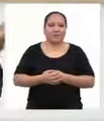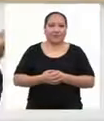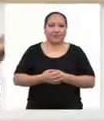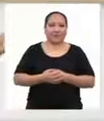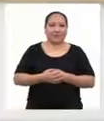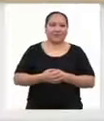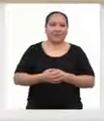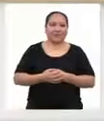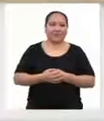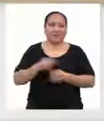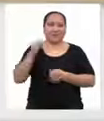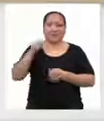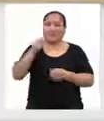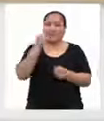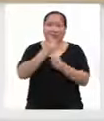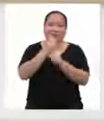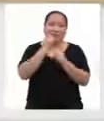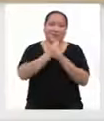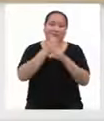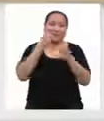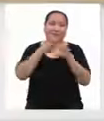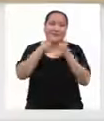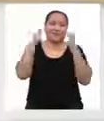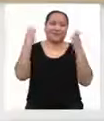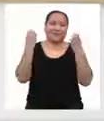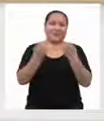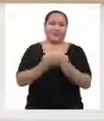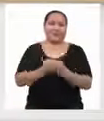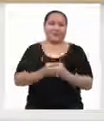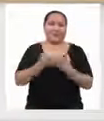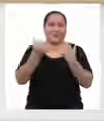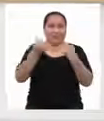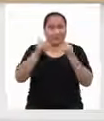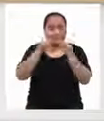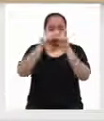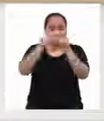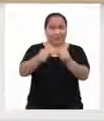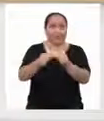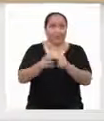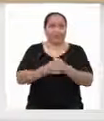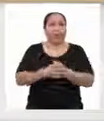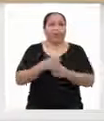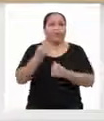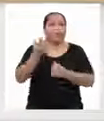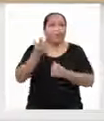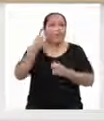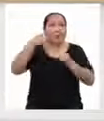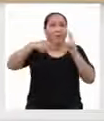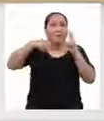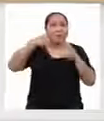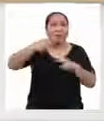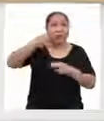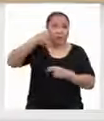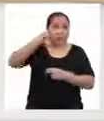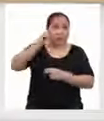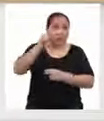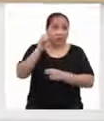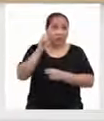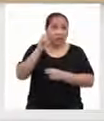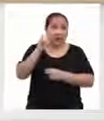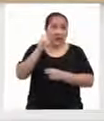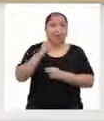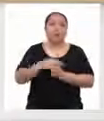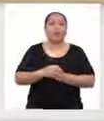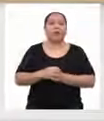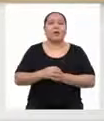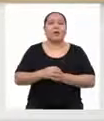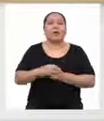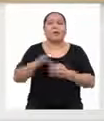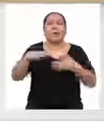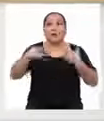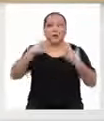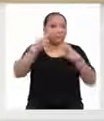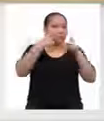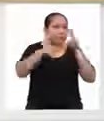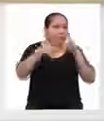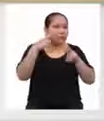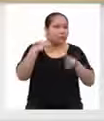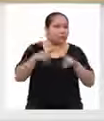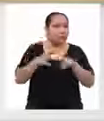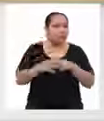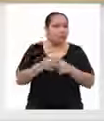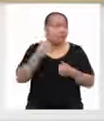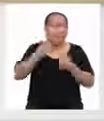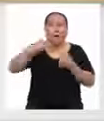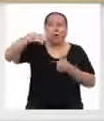Ha sido un trabajo de equipo. Ahora sigamos, porque teniendo el histograma de frecuencias, podemos calcular